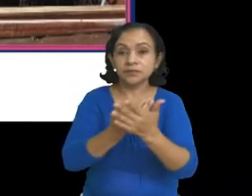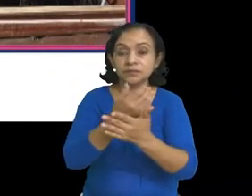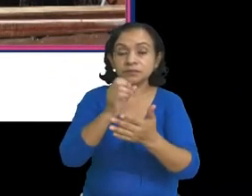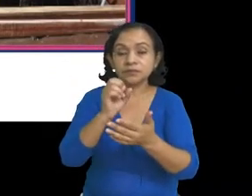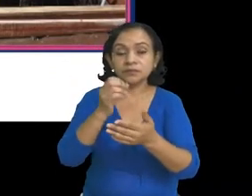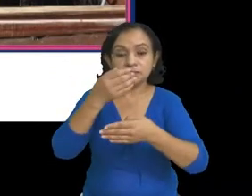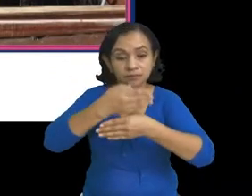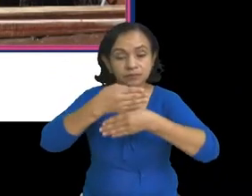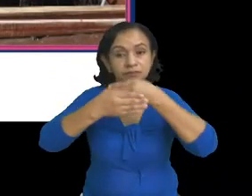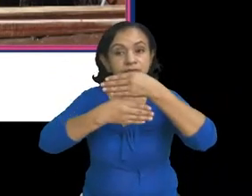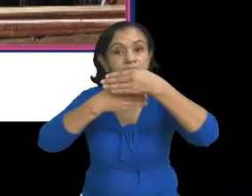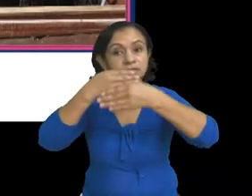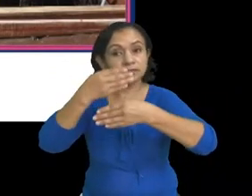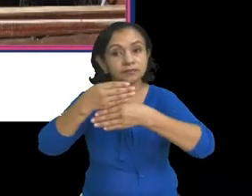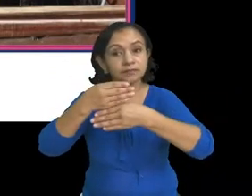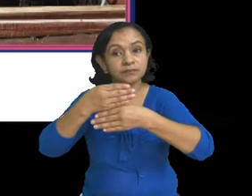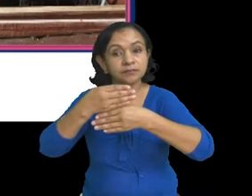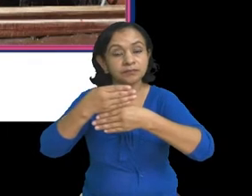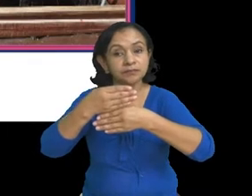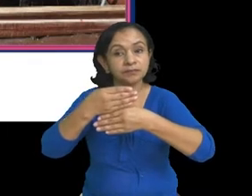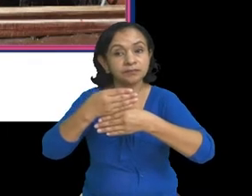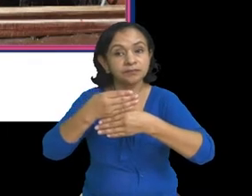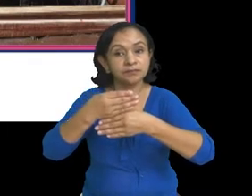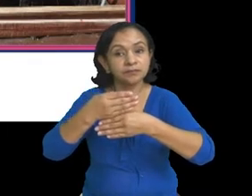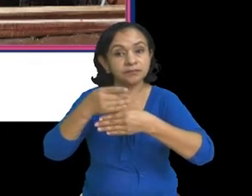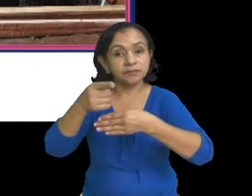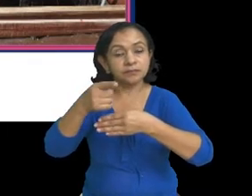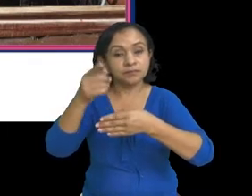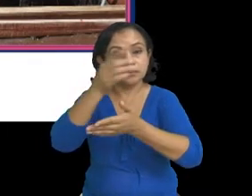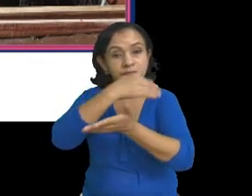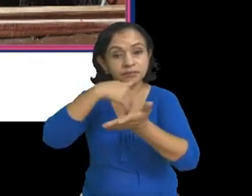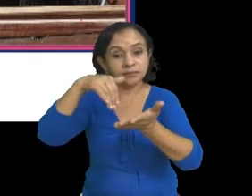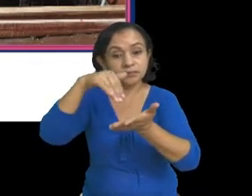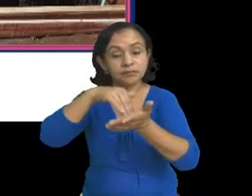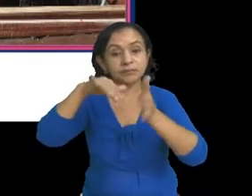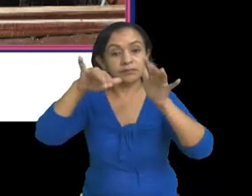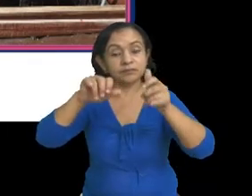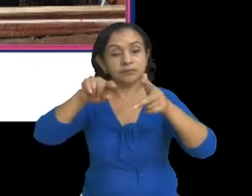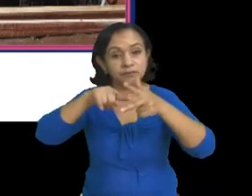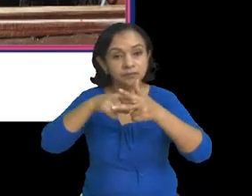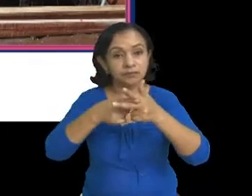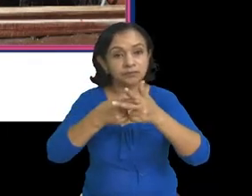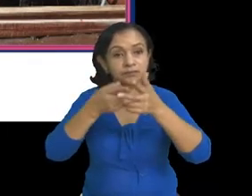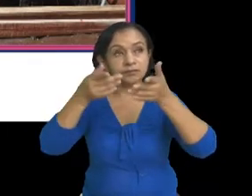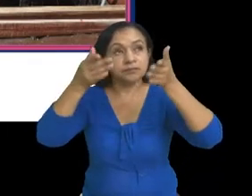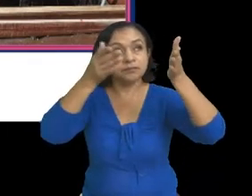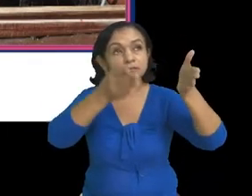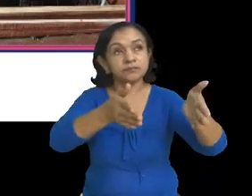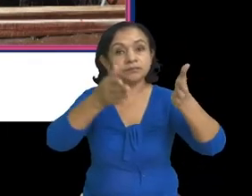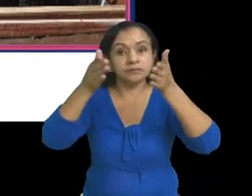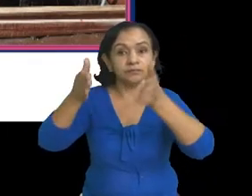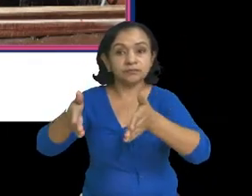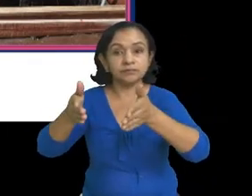está construyendo en lo que es la subestación central. Ya inició, ya se instalaron... ¿Ese está ubicado en dónde? Ese está